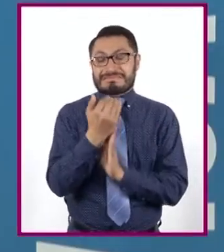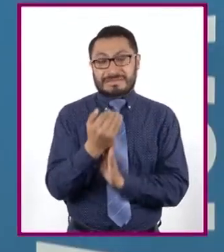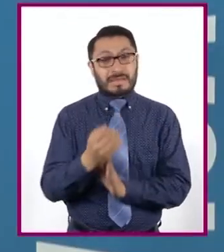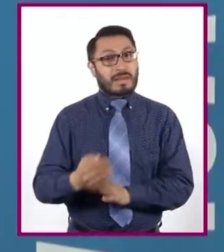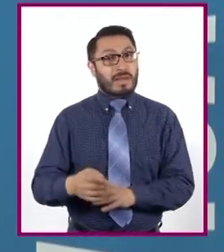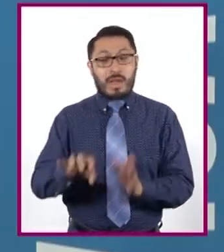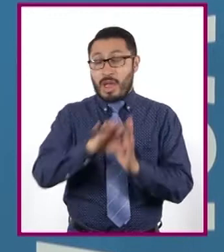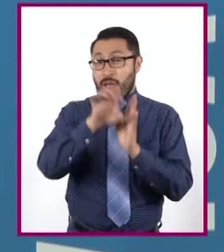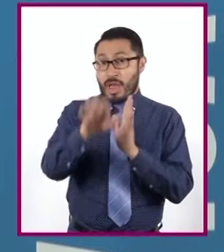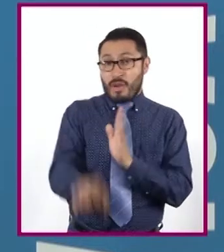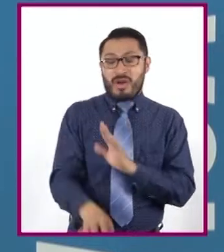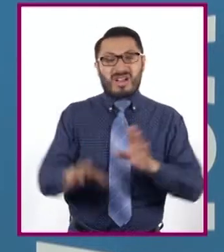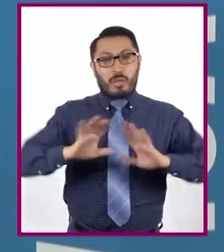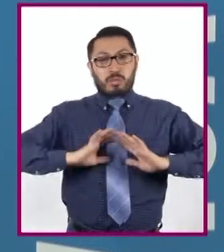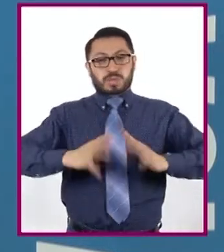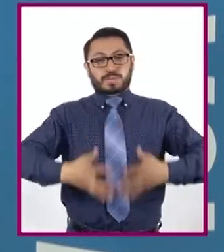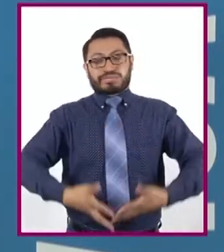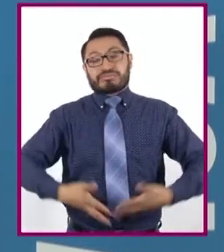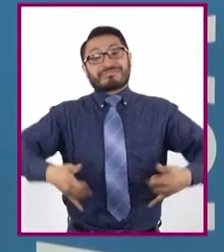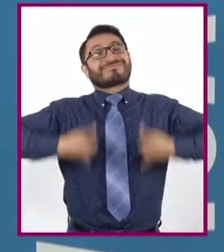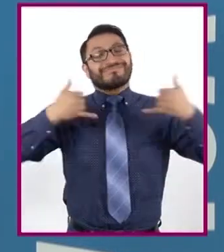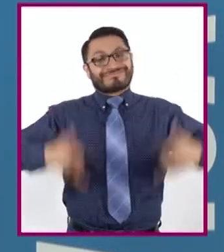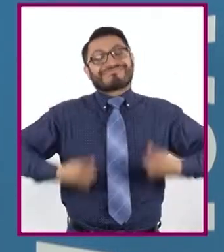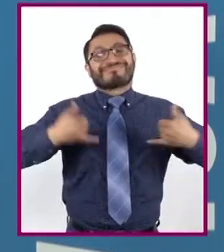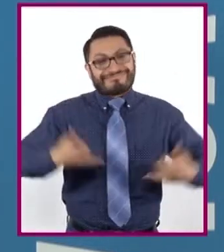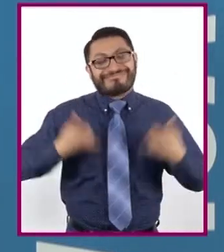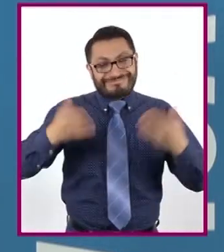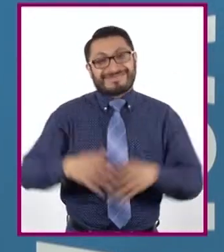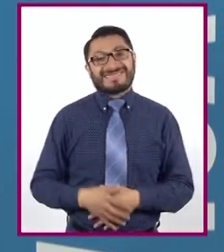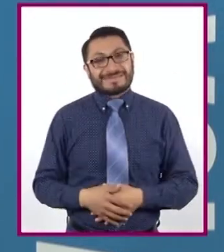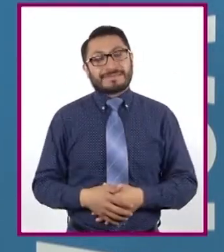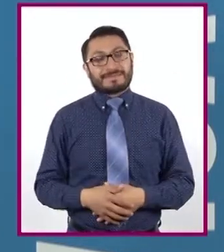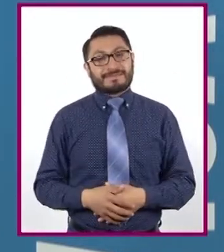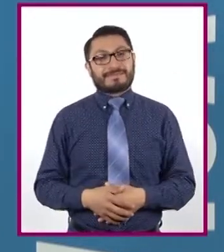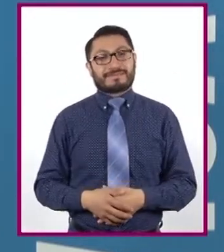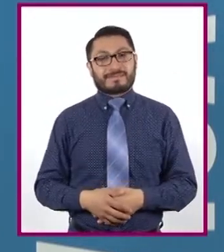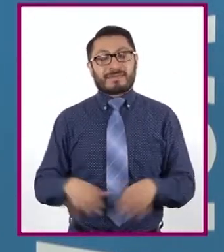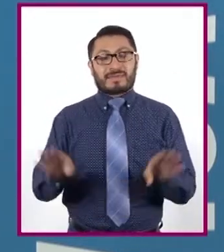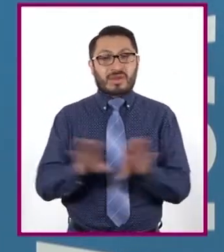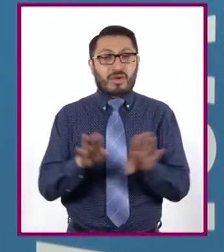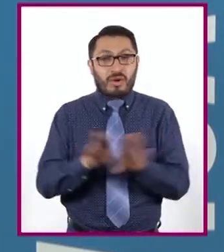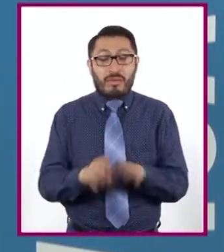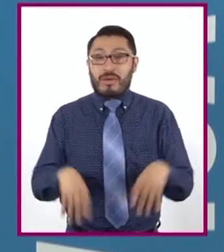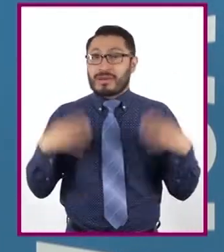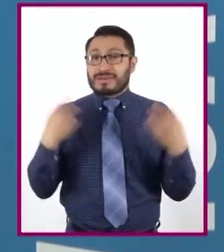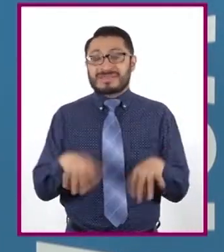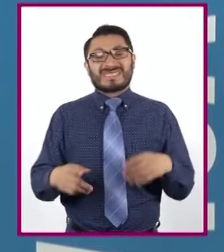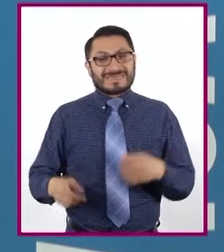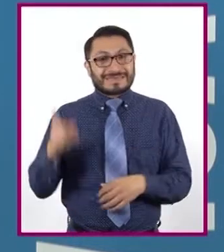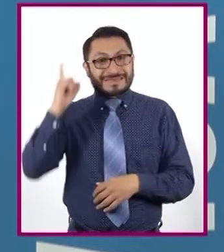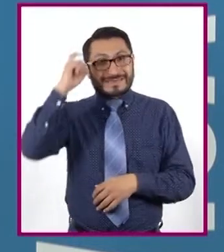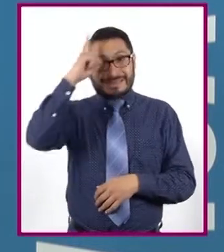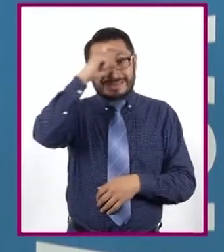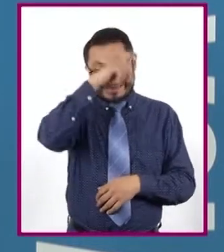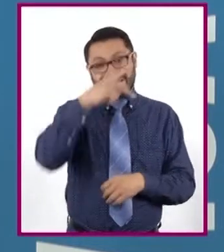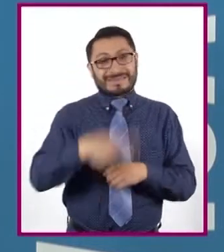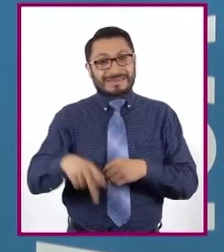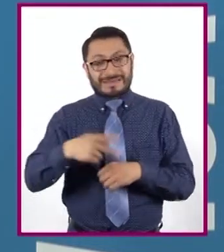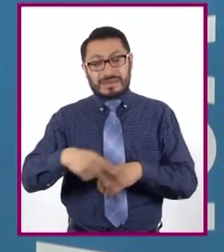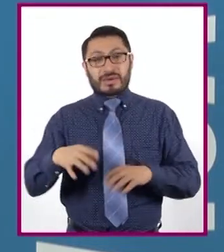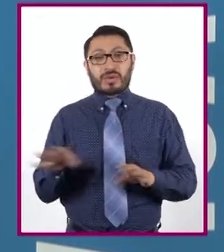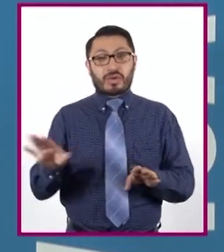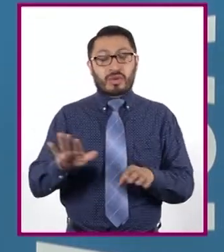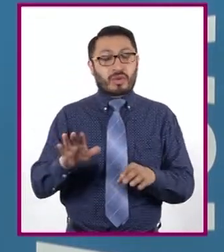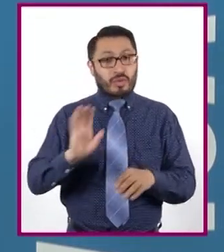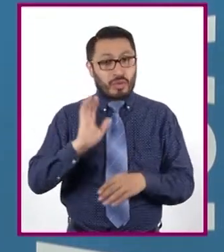de ellos es el embarazo adolescente, que no solo tiene consecuencias físicas por presentarse en un momento previo